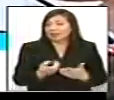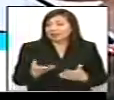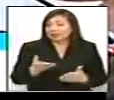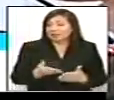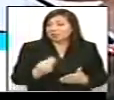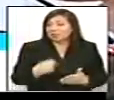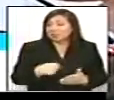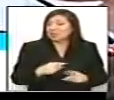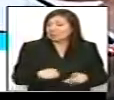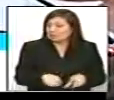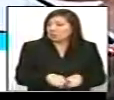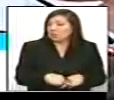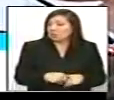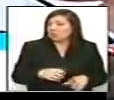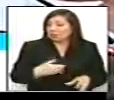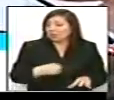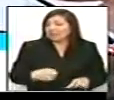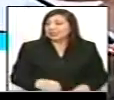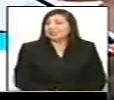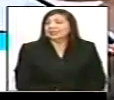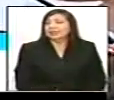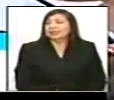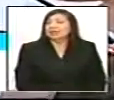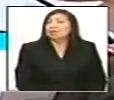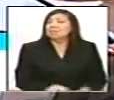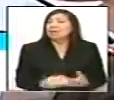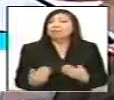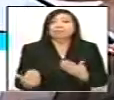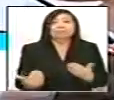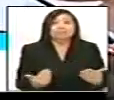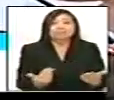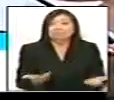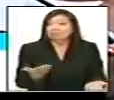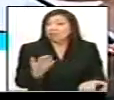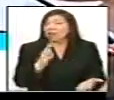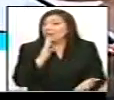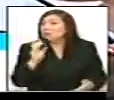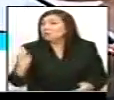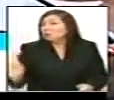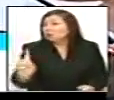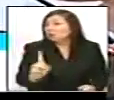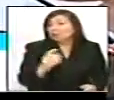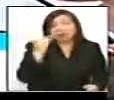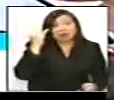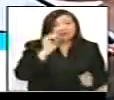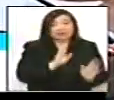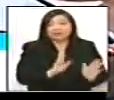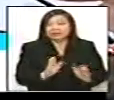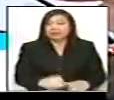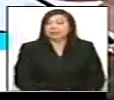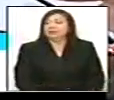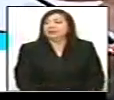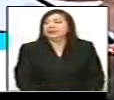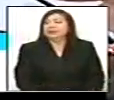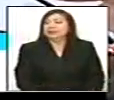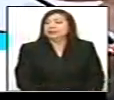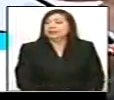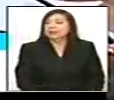intervención nuestra, cosa que también podría ser porque así hay más dinamismo, ¿no? Y él no deja pasar las ideas. En ese sentido,